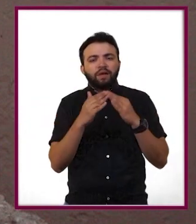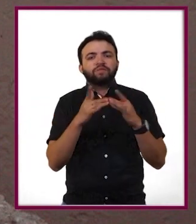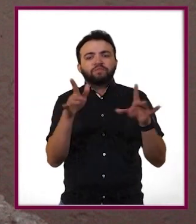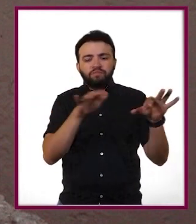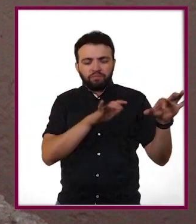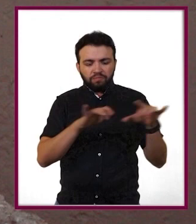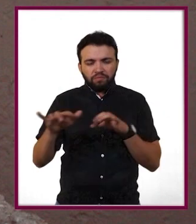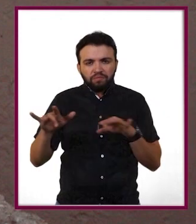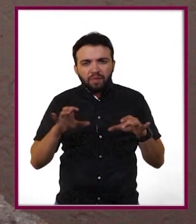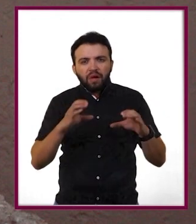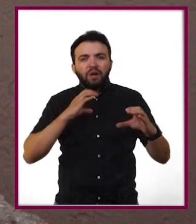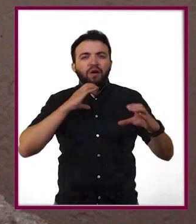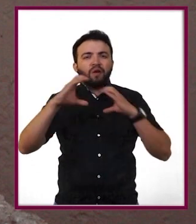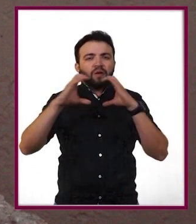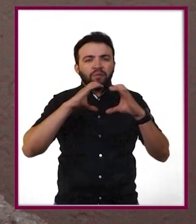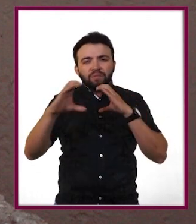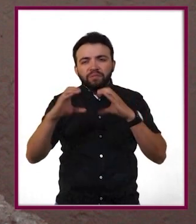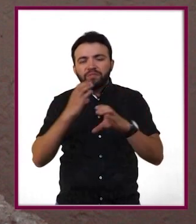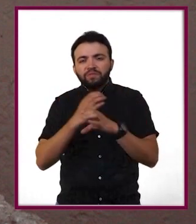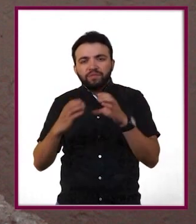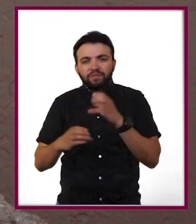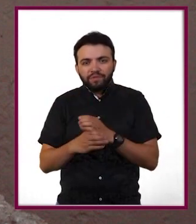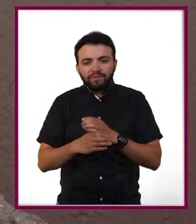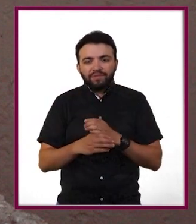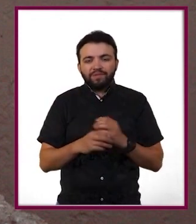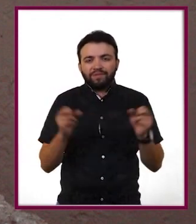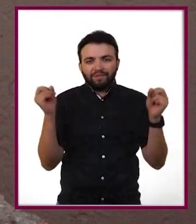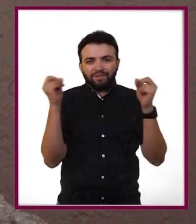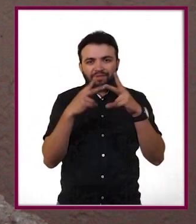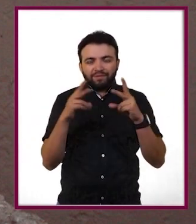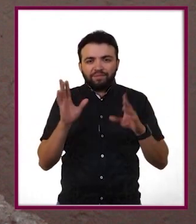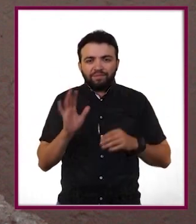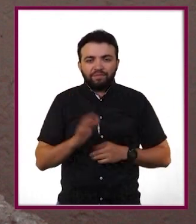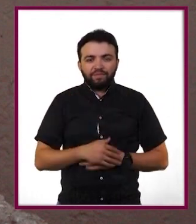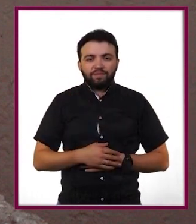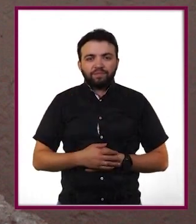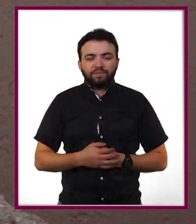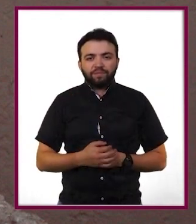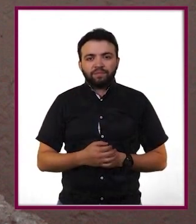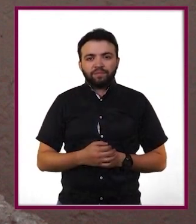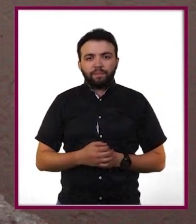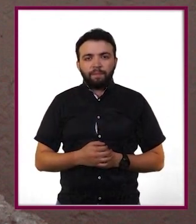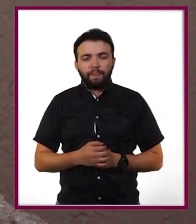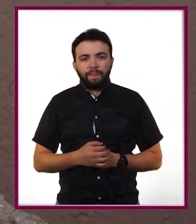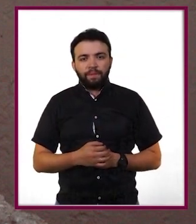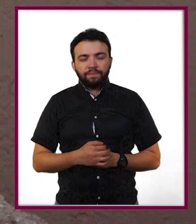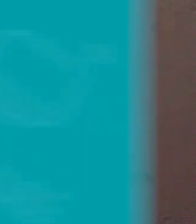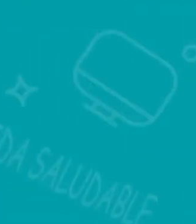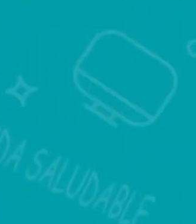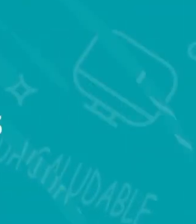en casa. Escríbanos, comenten y hagan sus aportaciones. ¡Hasta pronto!